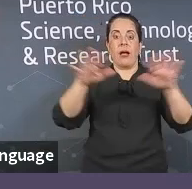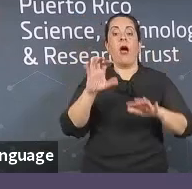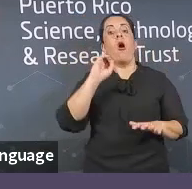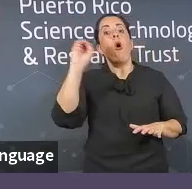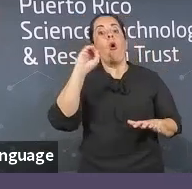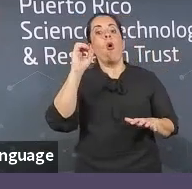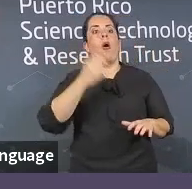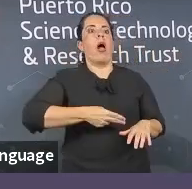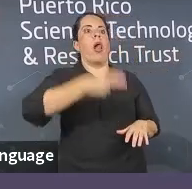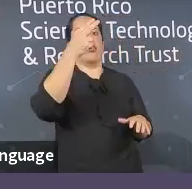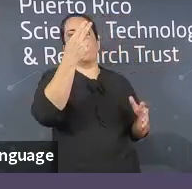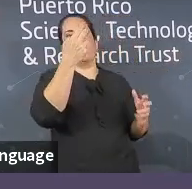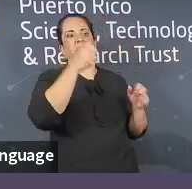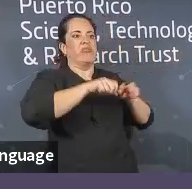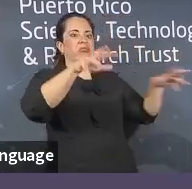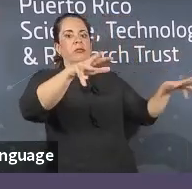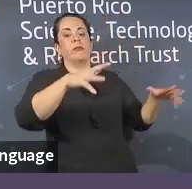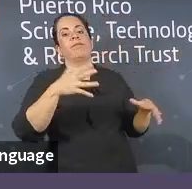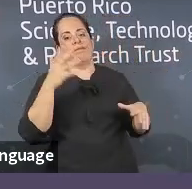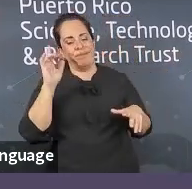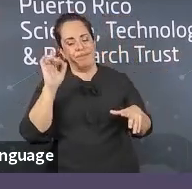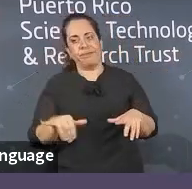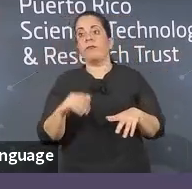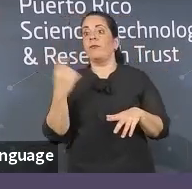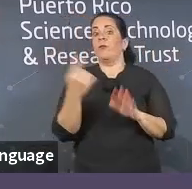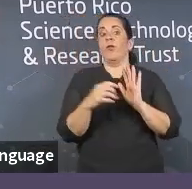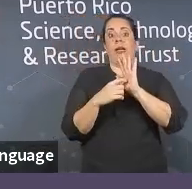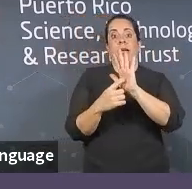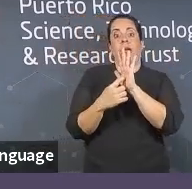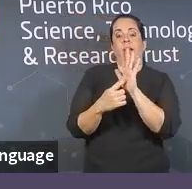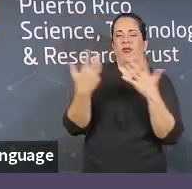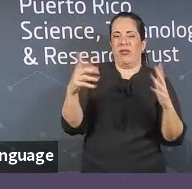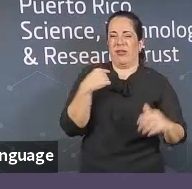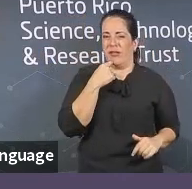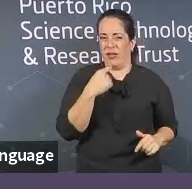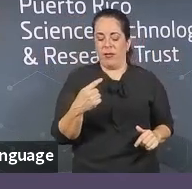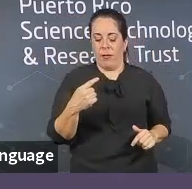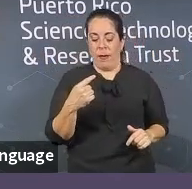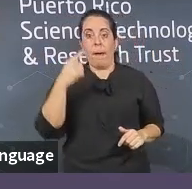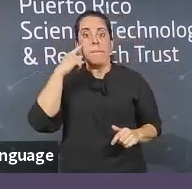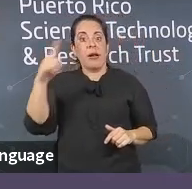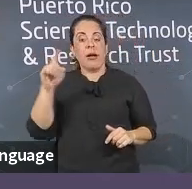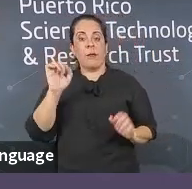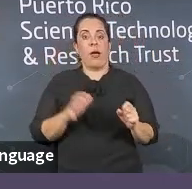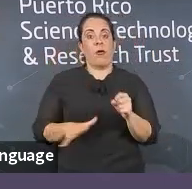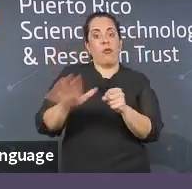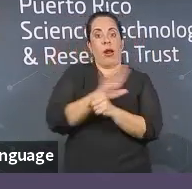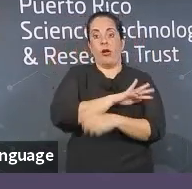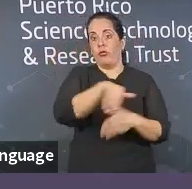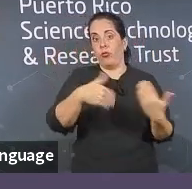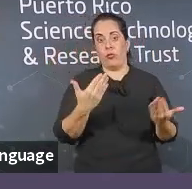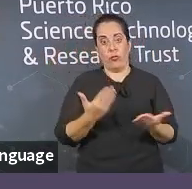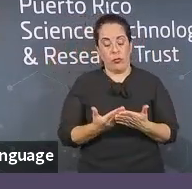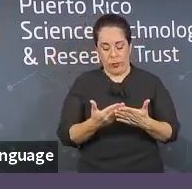muy alta. Entonces, solo un ejemplo, como les mencionaba, de que para que cubramos absolutamente